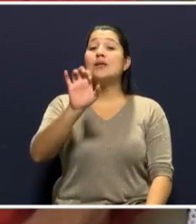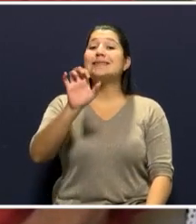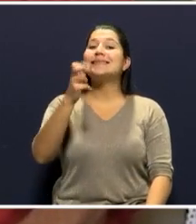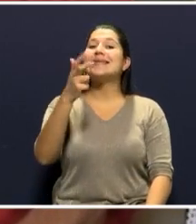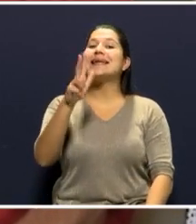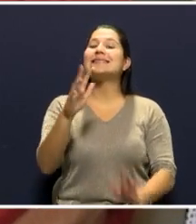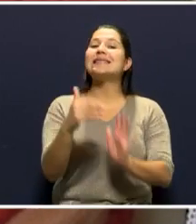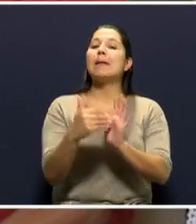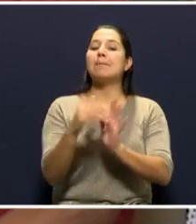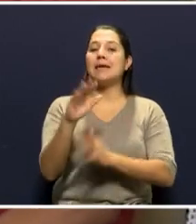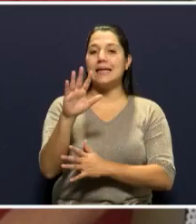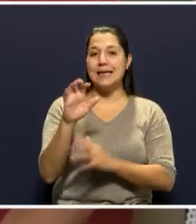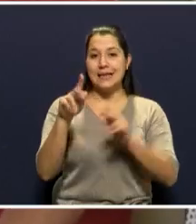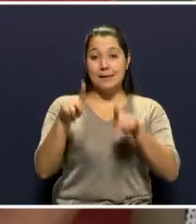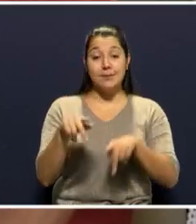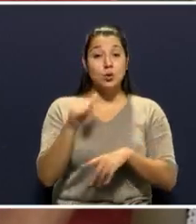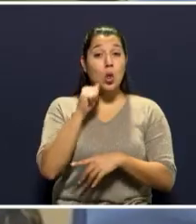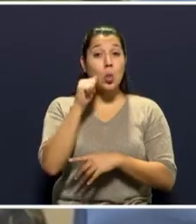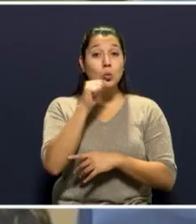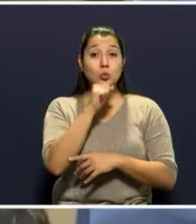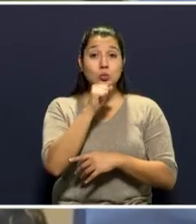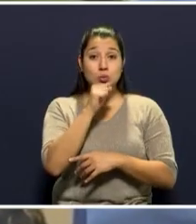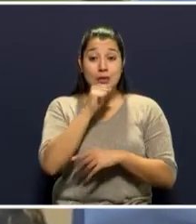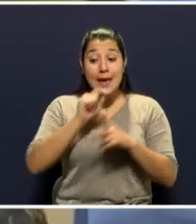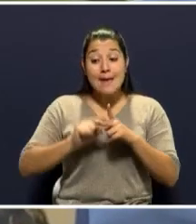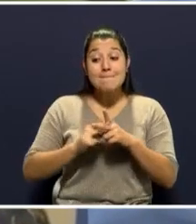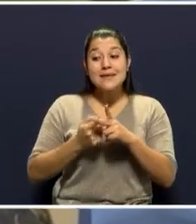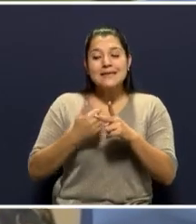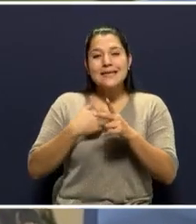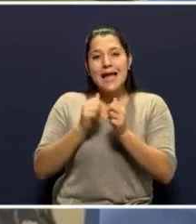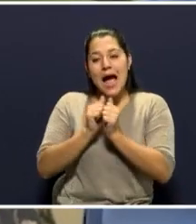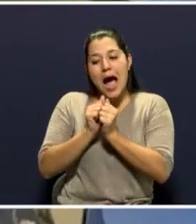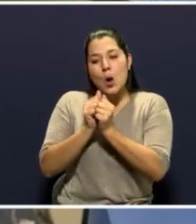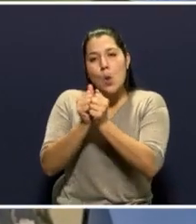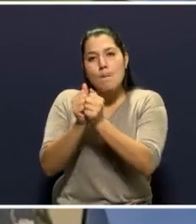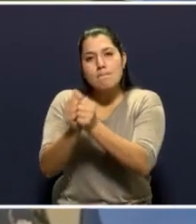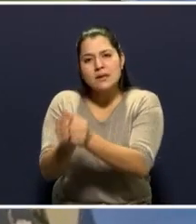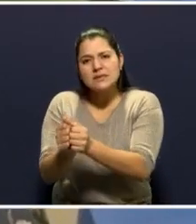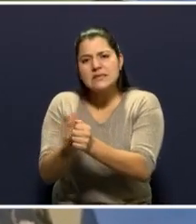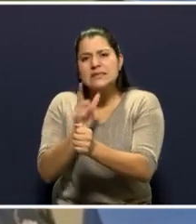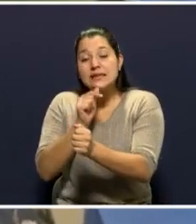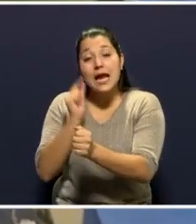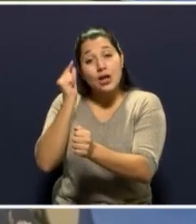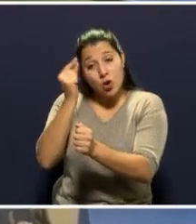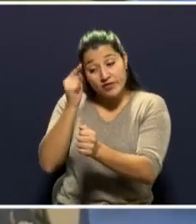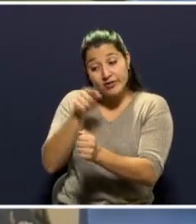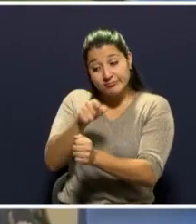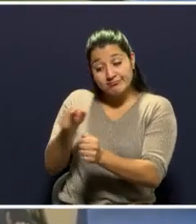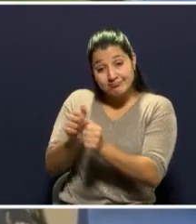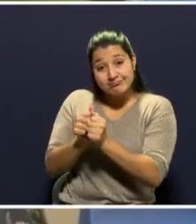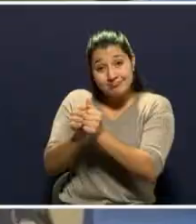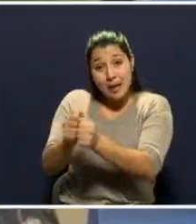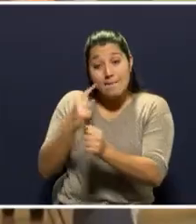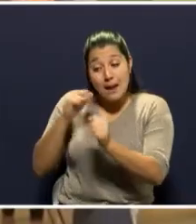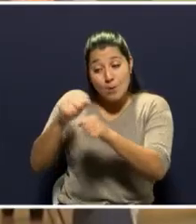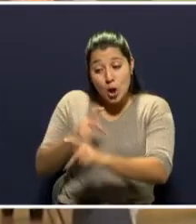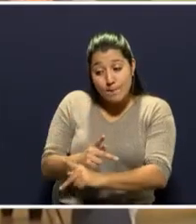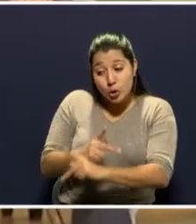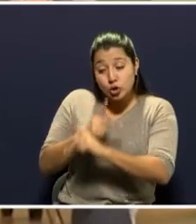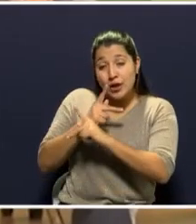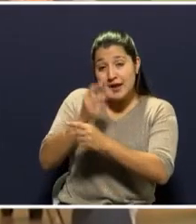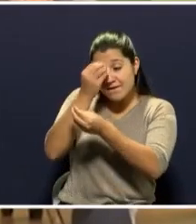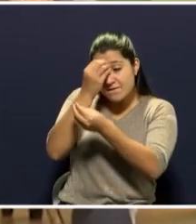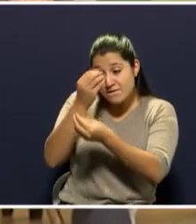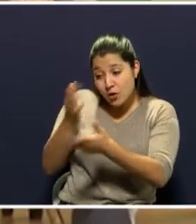913.500 adultos mayores recibirán acompañamiento del gobierno como una estrategia para proteger, informar y atender de manera